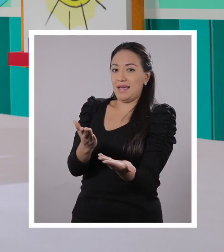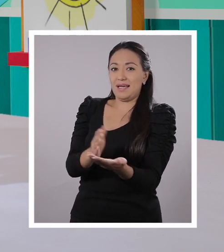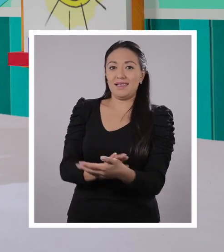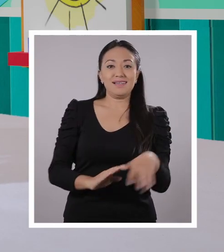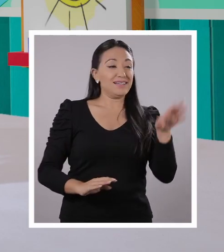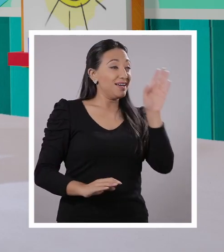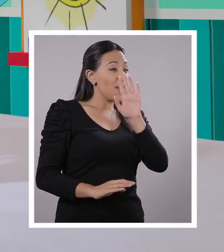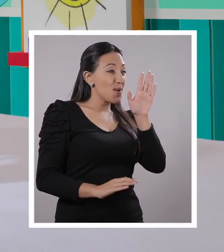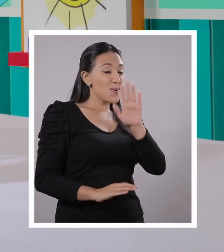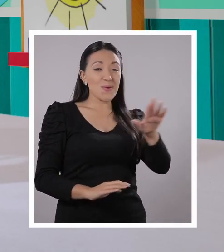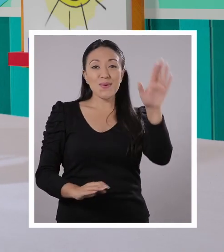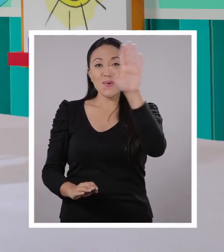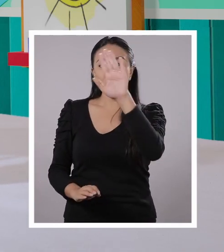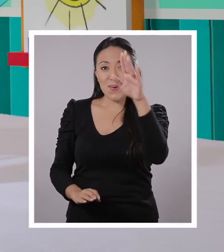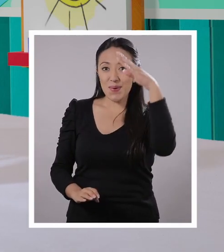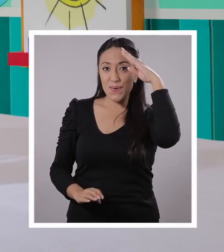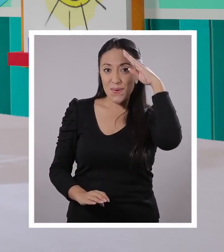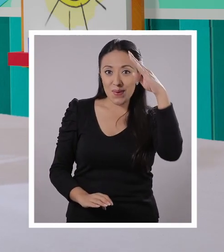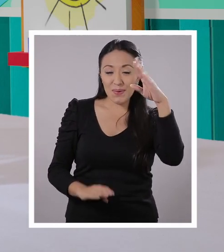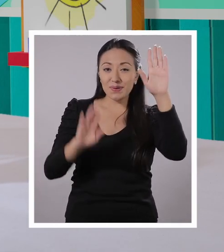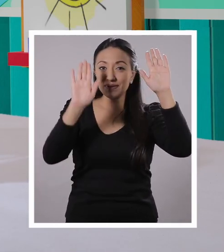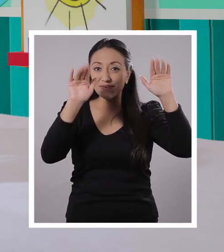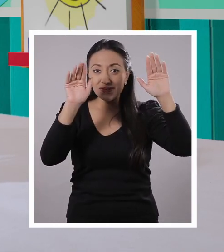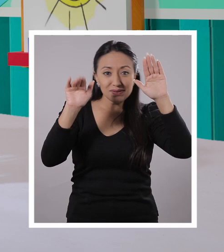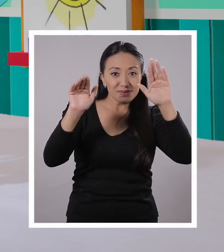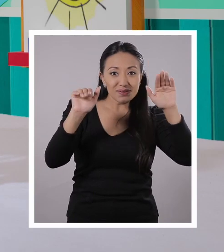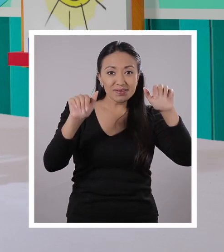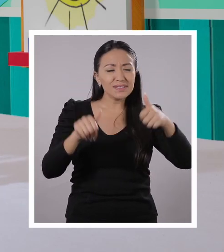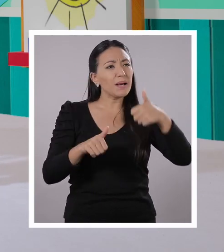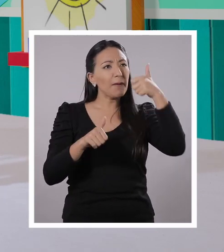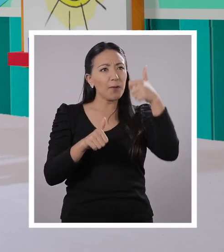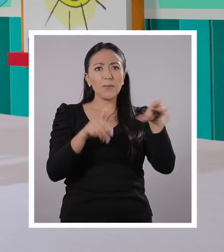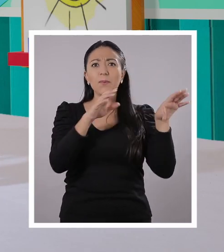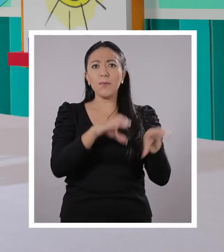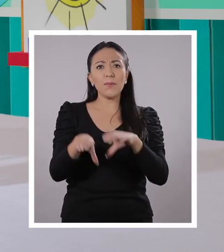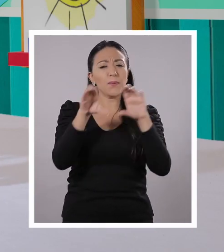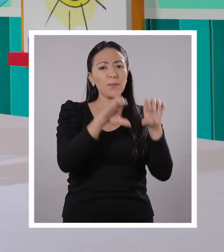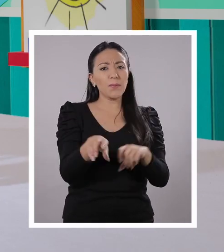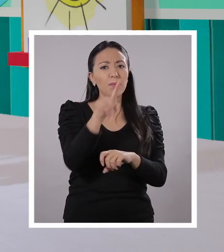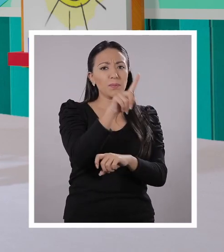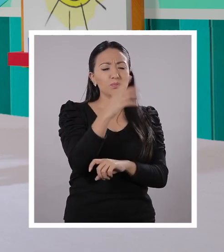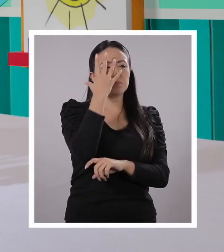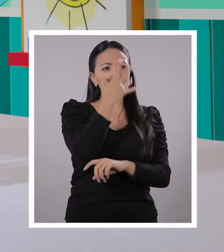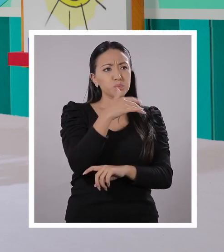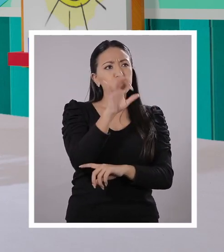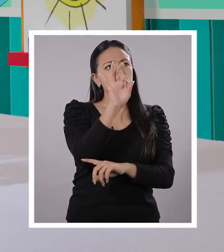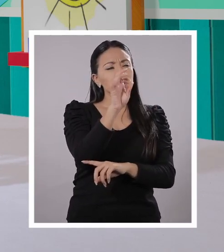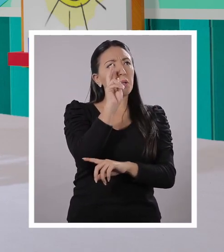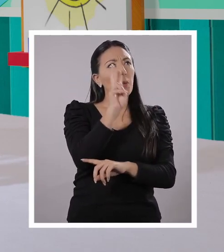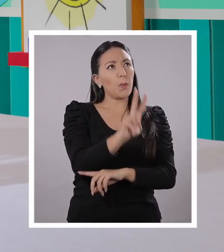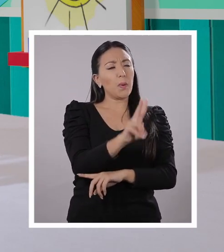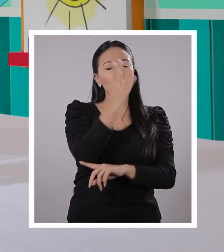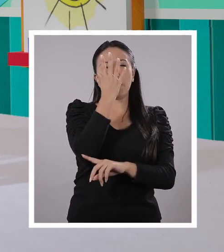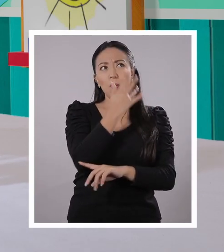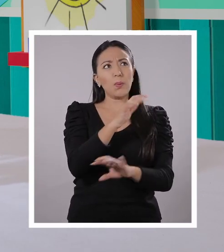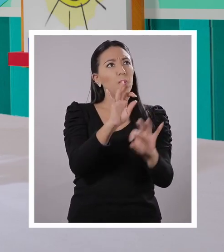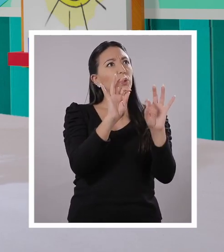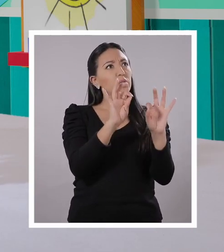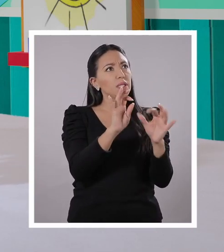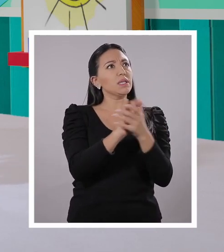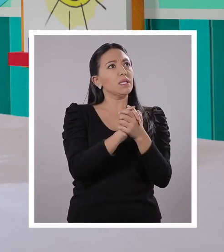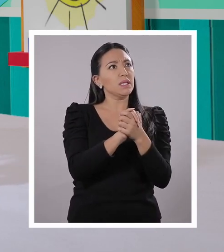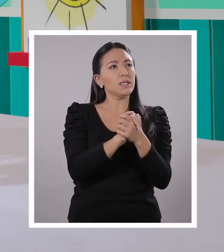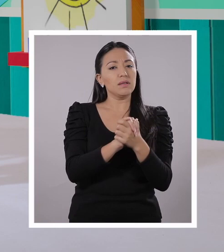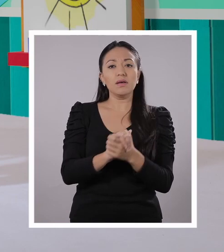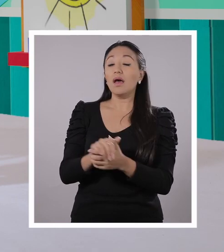¡Hola, Pancho! ¡Hola, chicos y chicas! ¡Qué excelente actividad! Muy bonita. ¿Le gustó? Hermosa. Le voy a